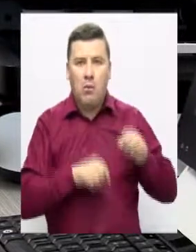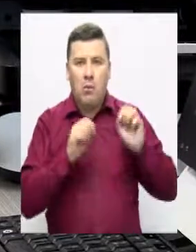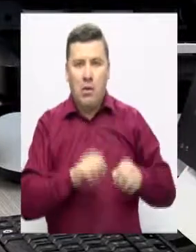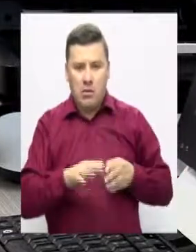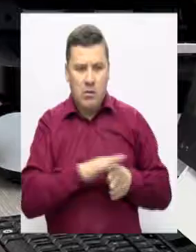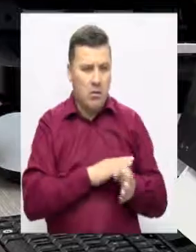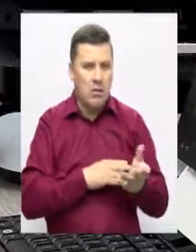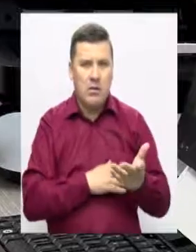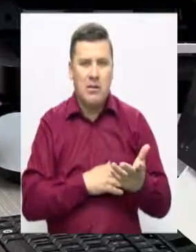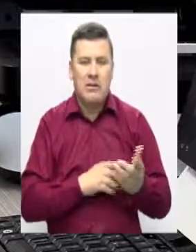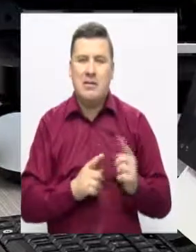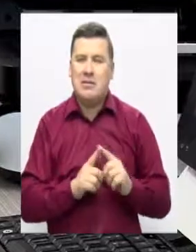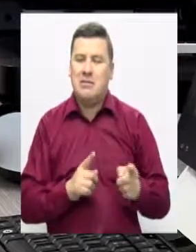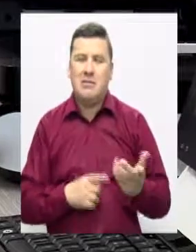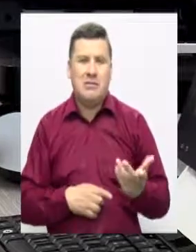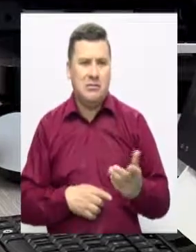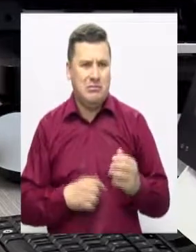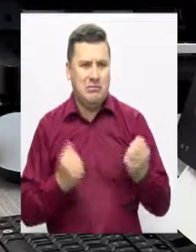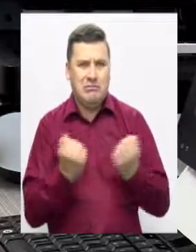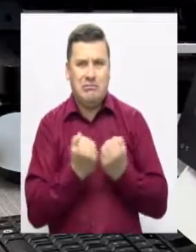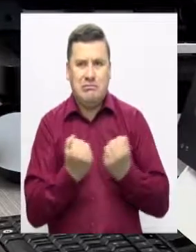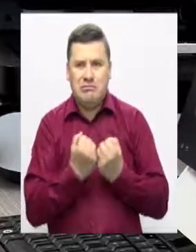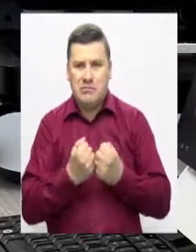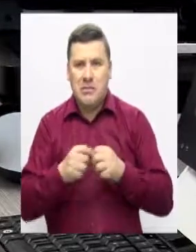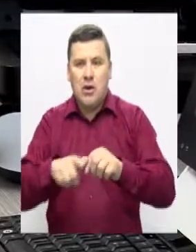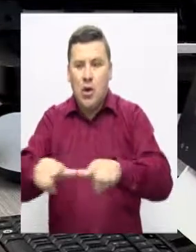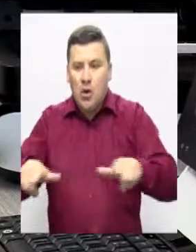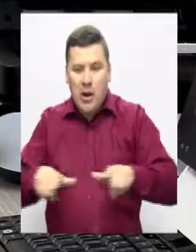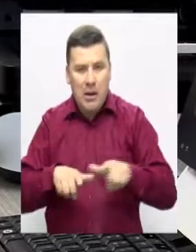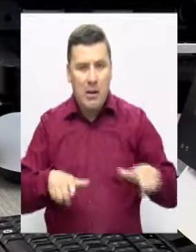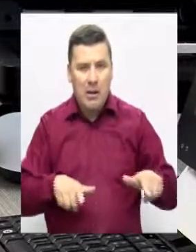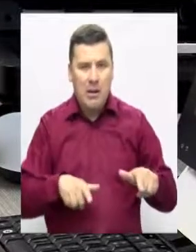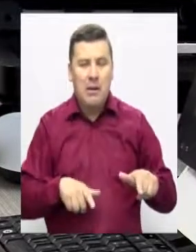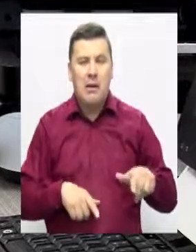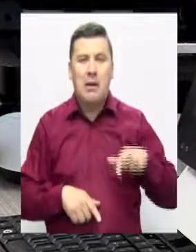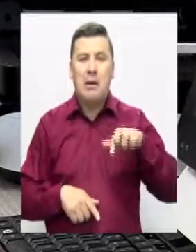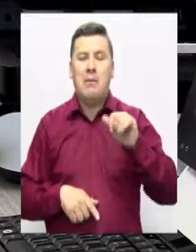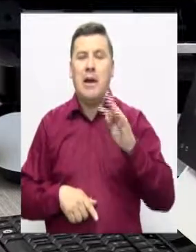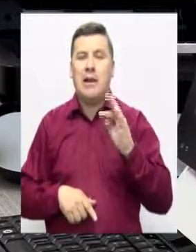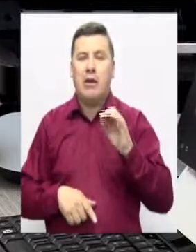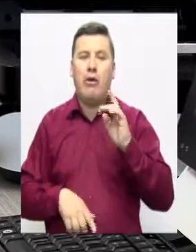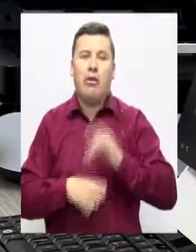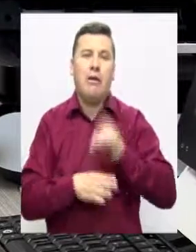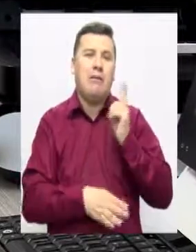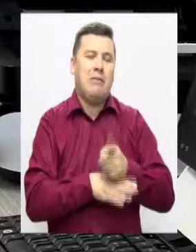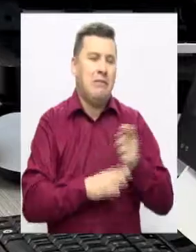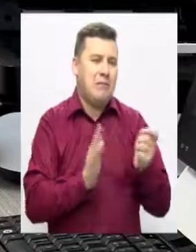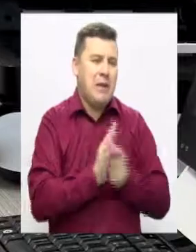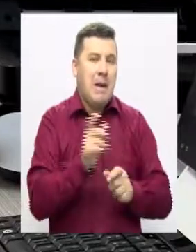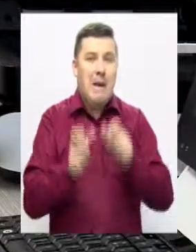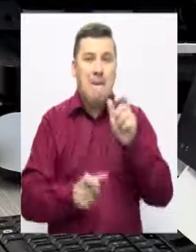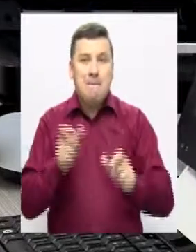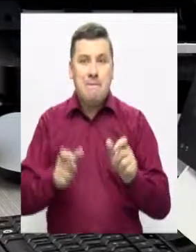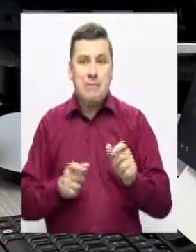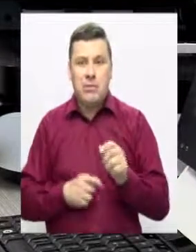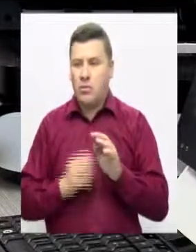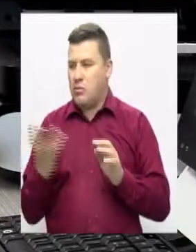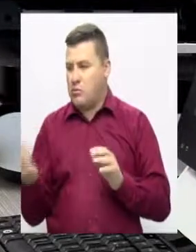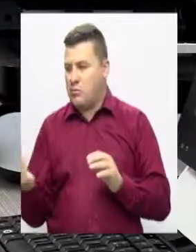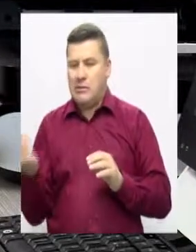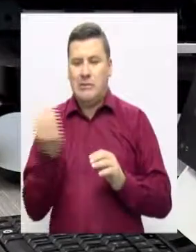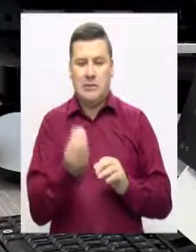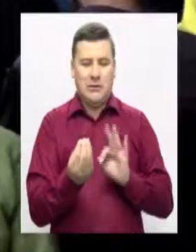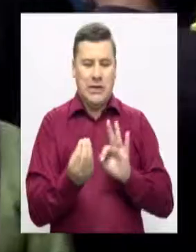poder intervenirlo. Pero tras de que los patios ya estaban hacinados, tuvieron que instruir personas de cuatro patios en